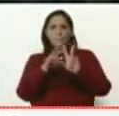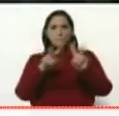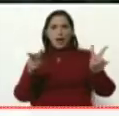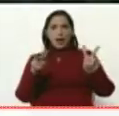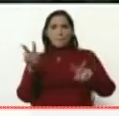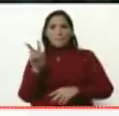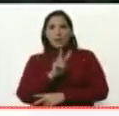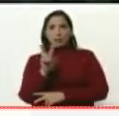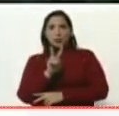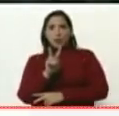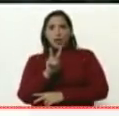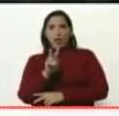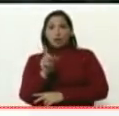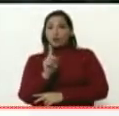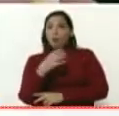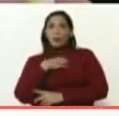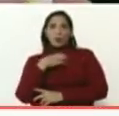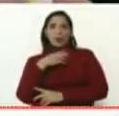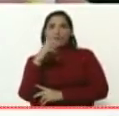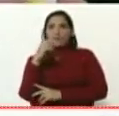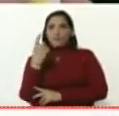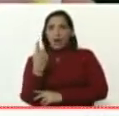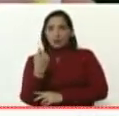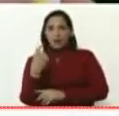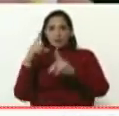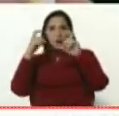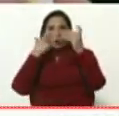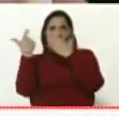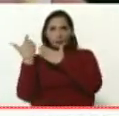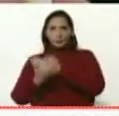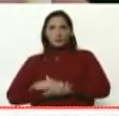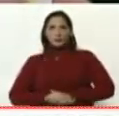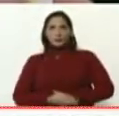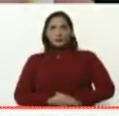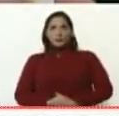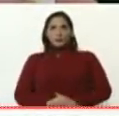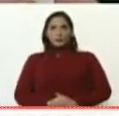No puede faltar esta foto. ¿Cómo va a faltar?